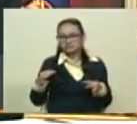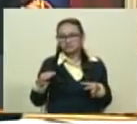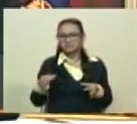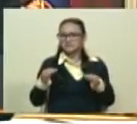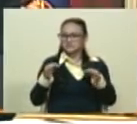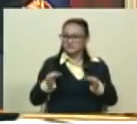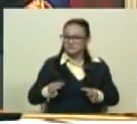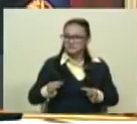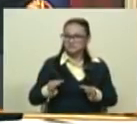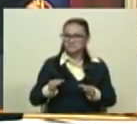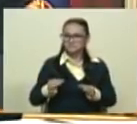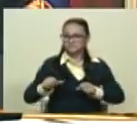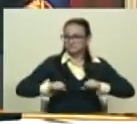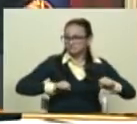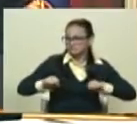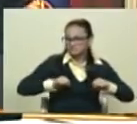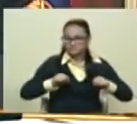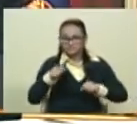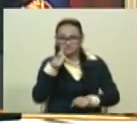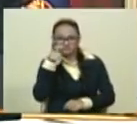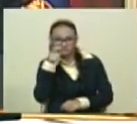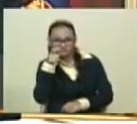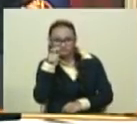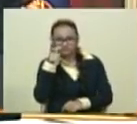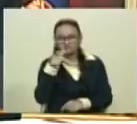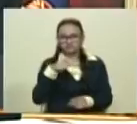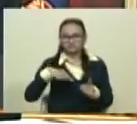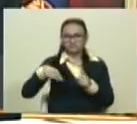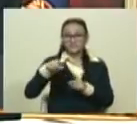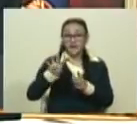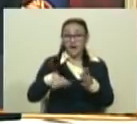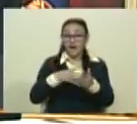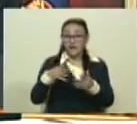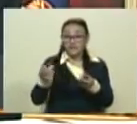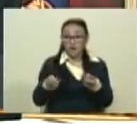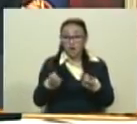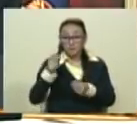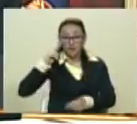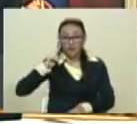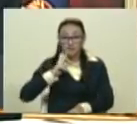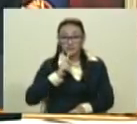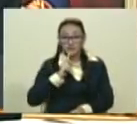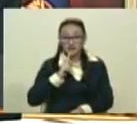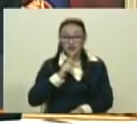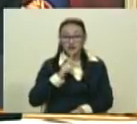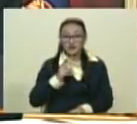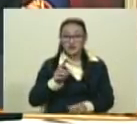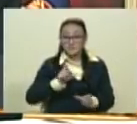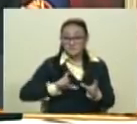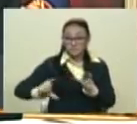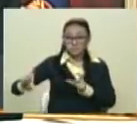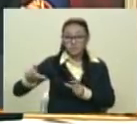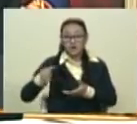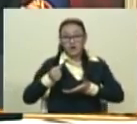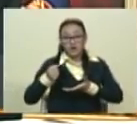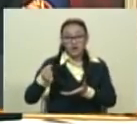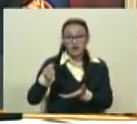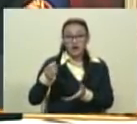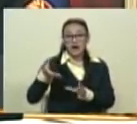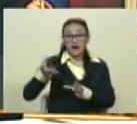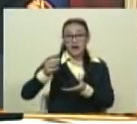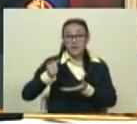precisar acciones con la agenda económica bolivariana, la gran misión de abastecimiento soberano, el fortalecimiento de los